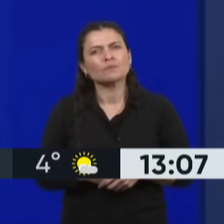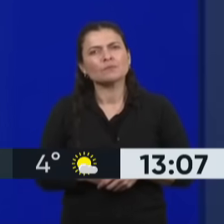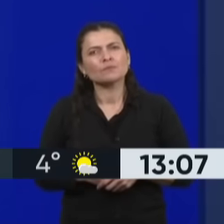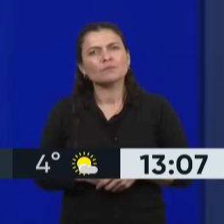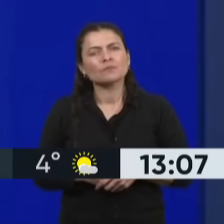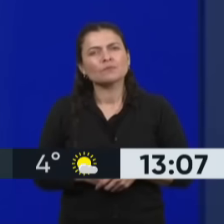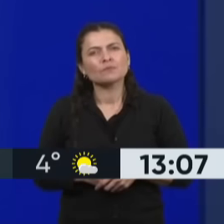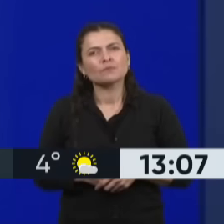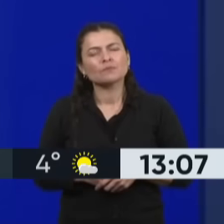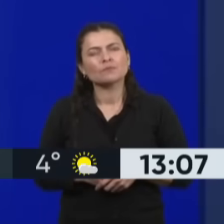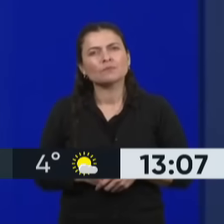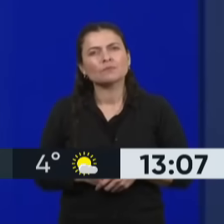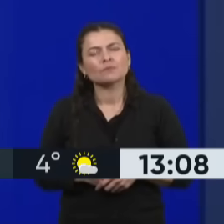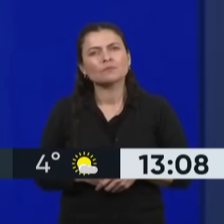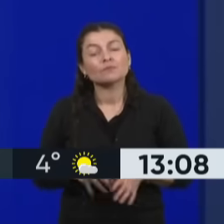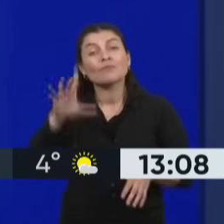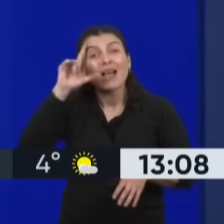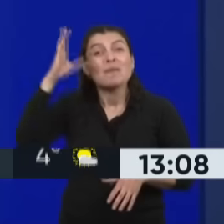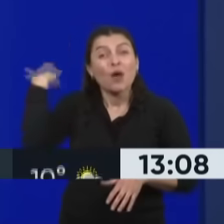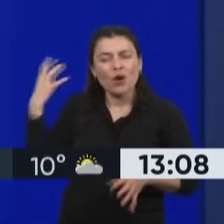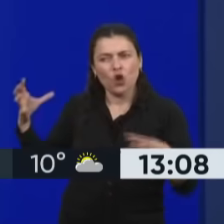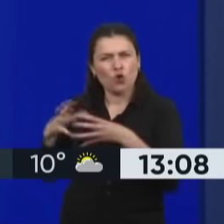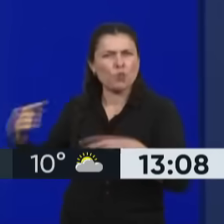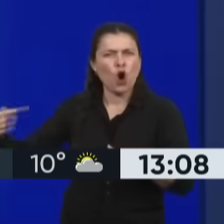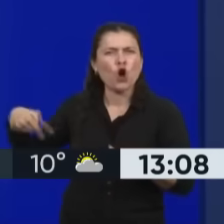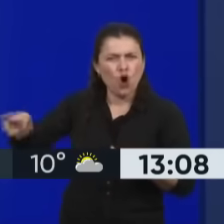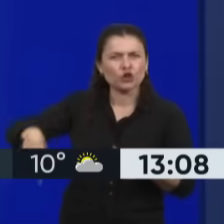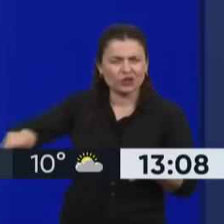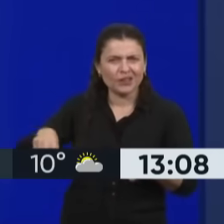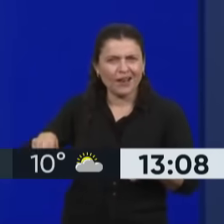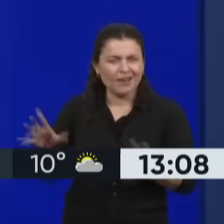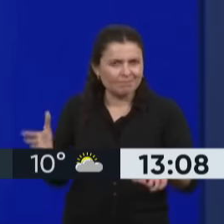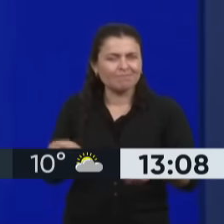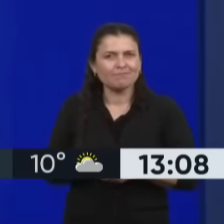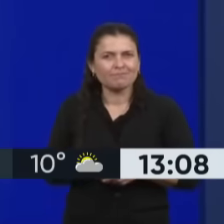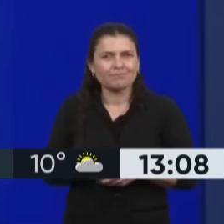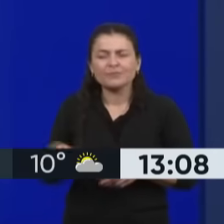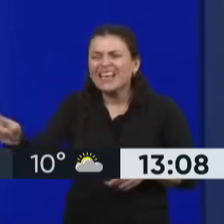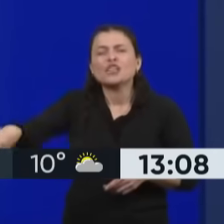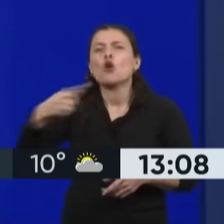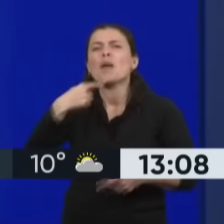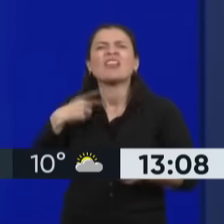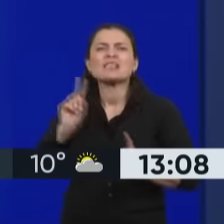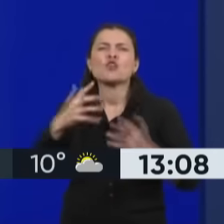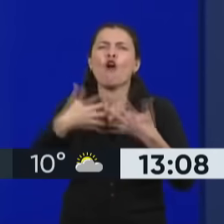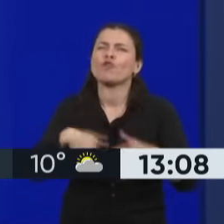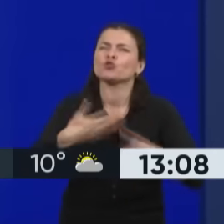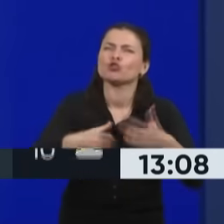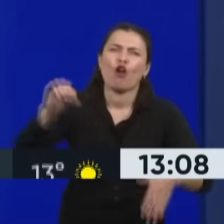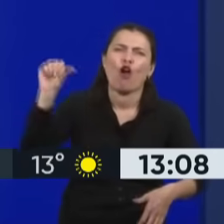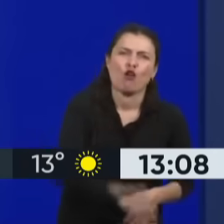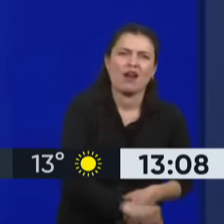de hecho, lo que decía la oposición, y yo creo que el motivo por el cual lo aprobó, era que no iba a funcionar. O